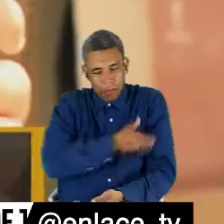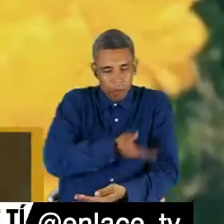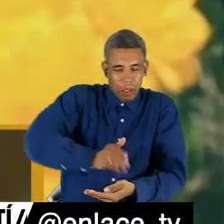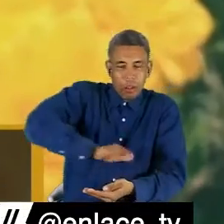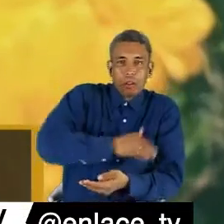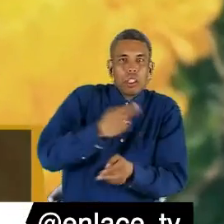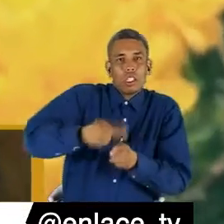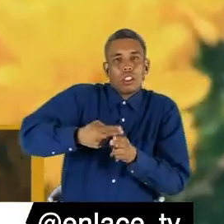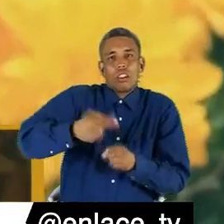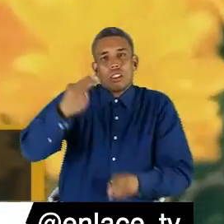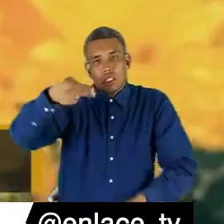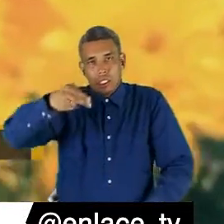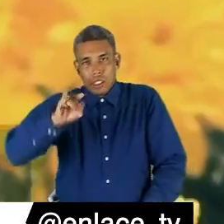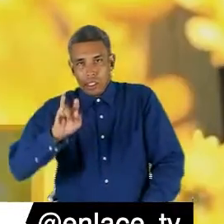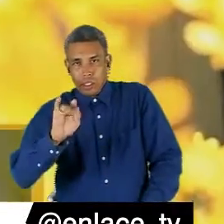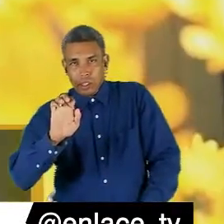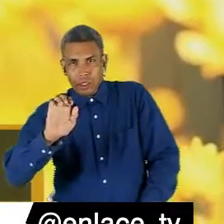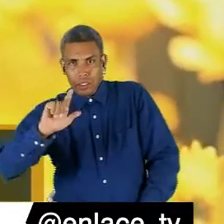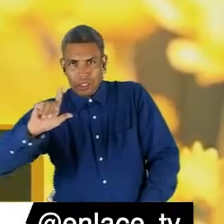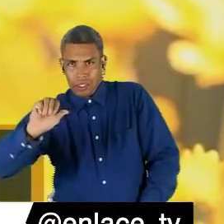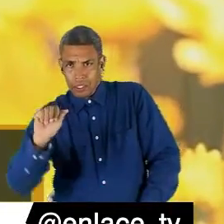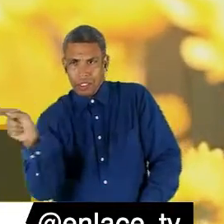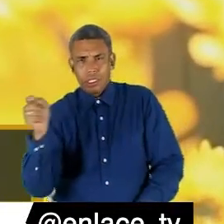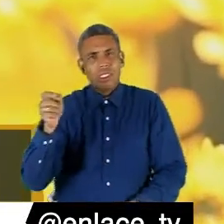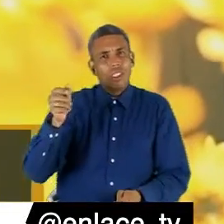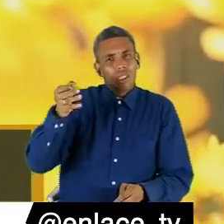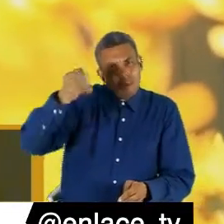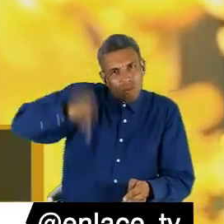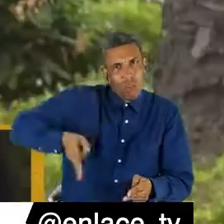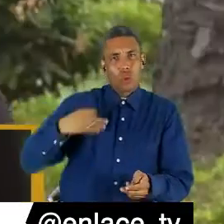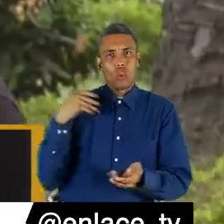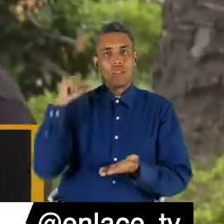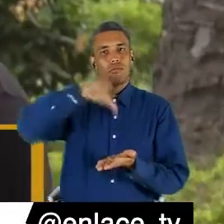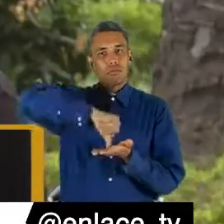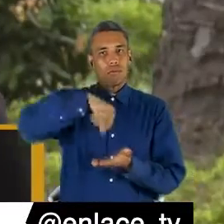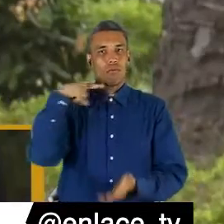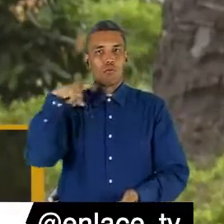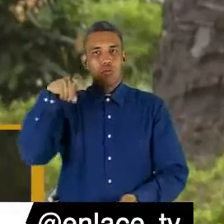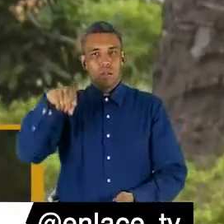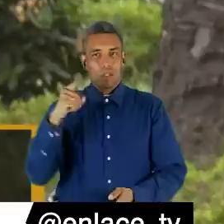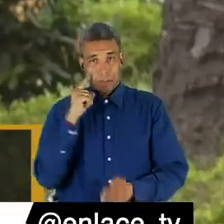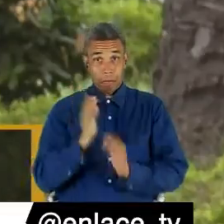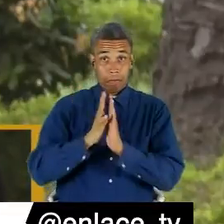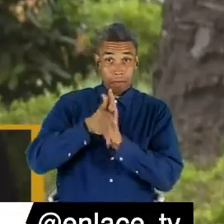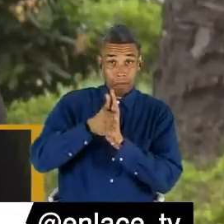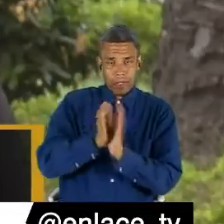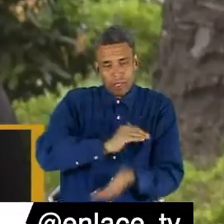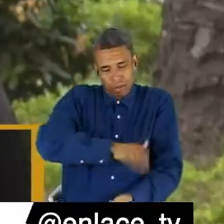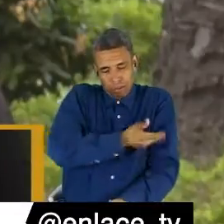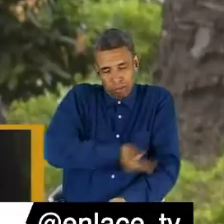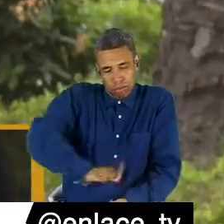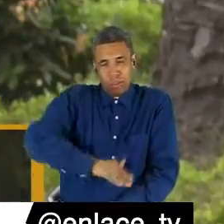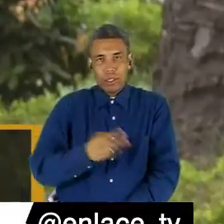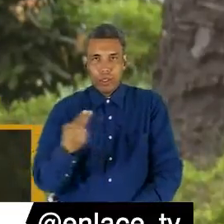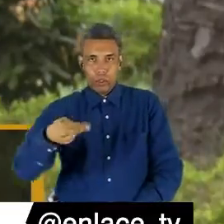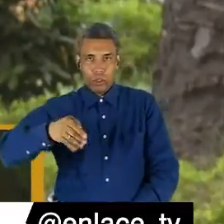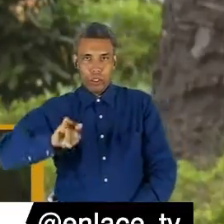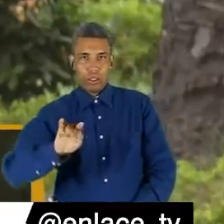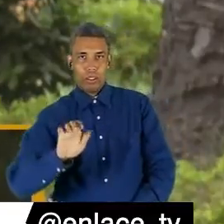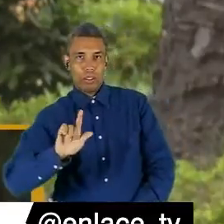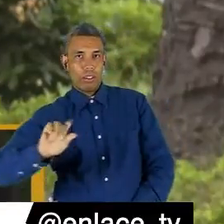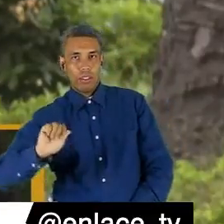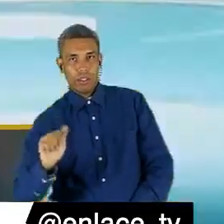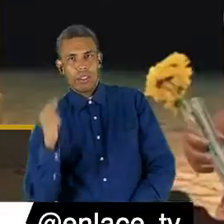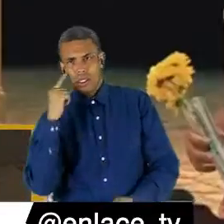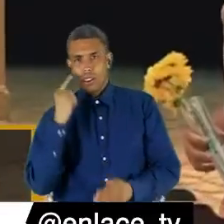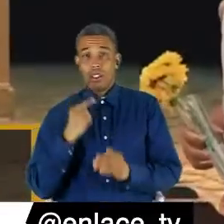de Jay Brahman, artista bumangués de 21 años de edad. Una Huella es una canción muy especial, está llena de sentimiento y la historia que cuento